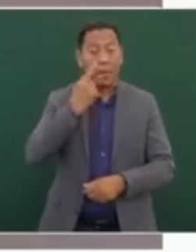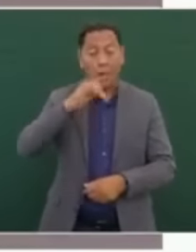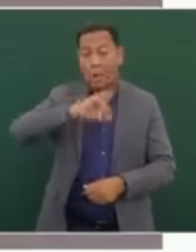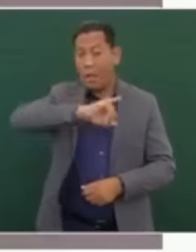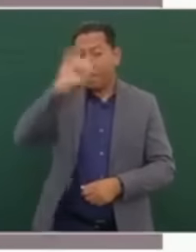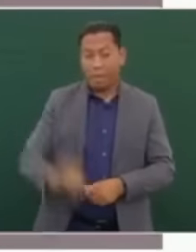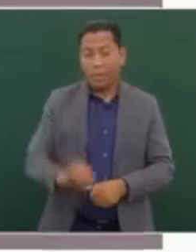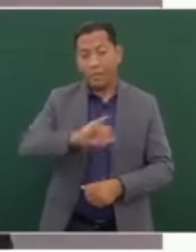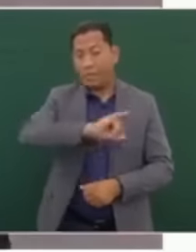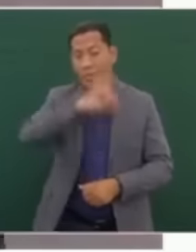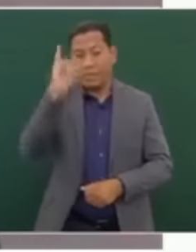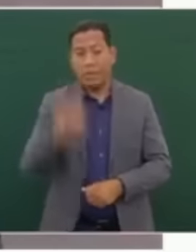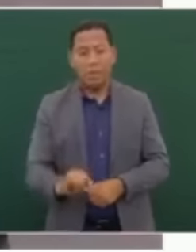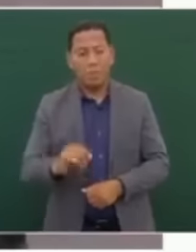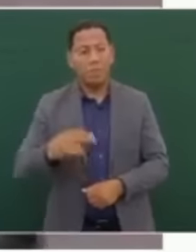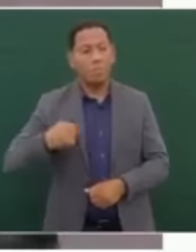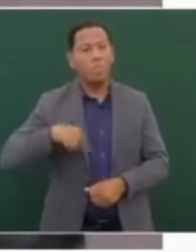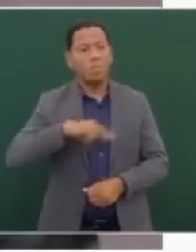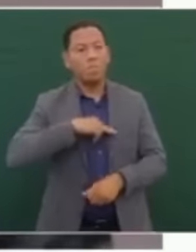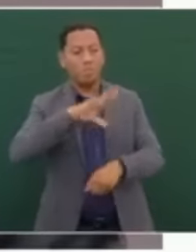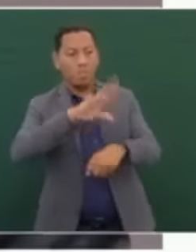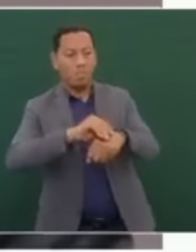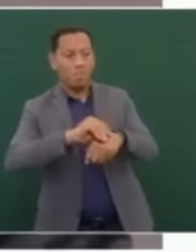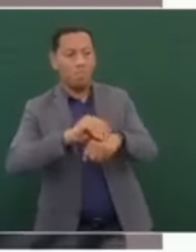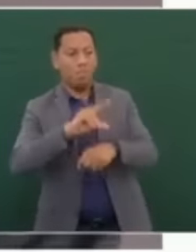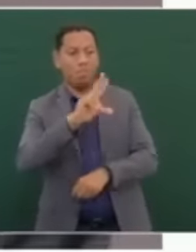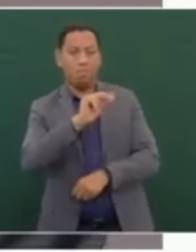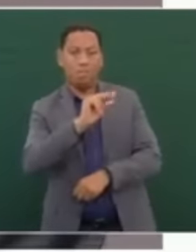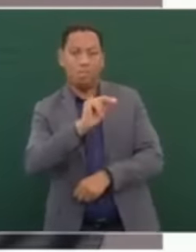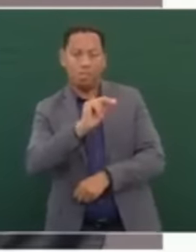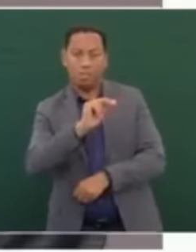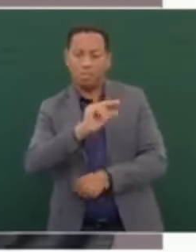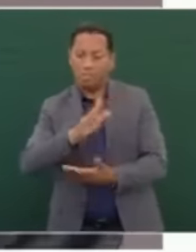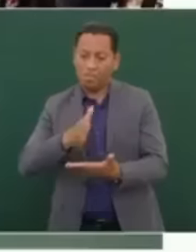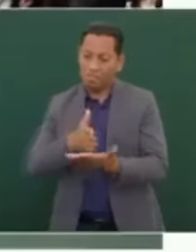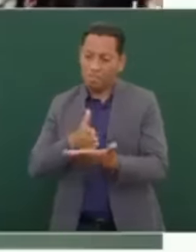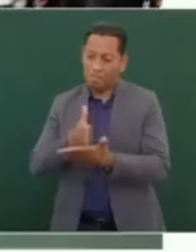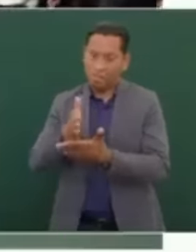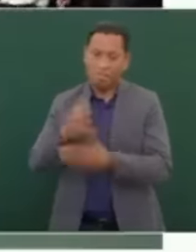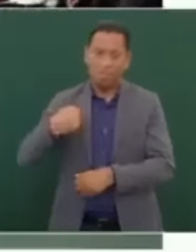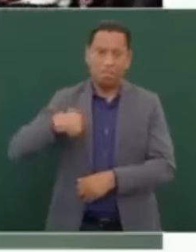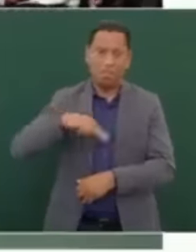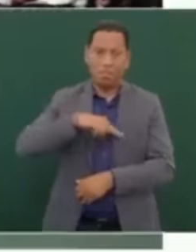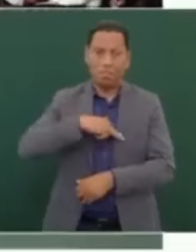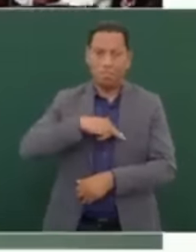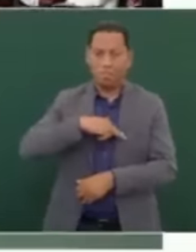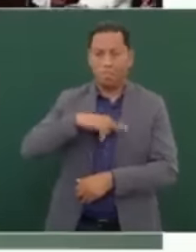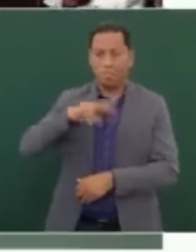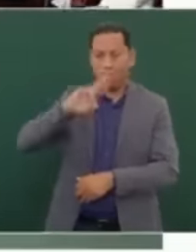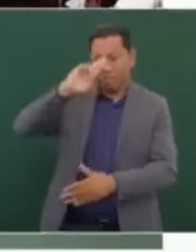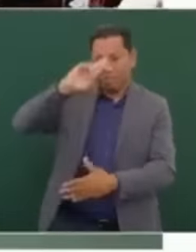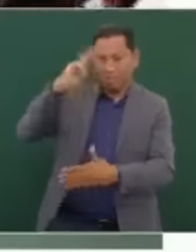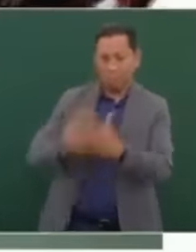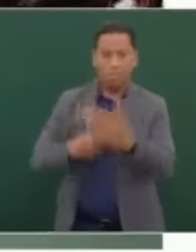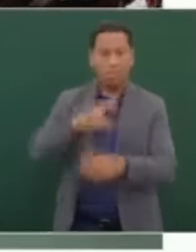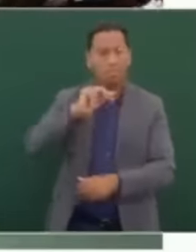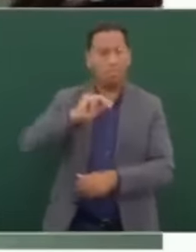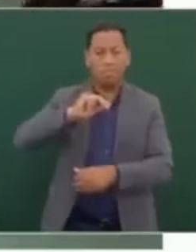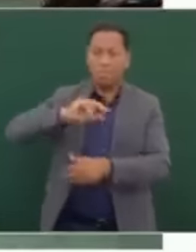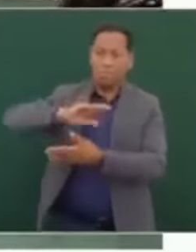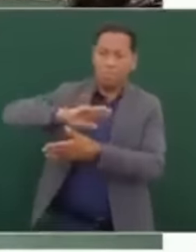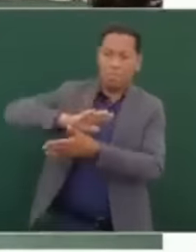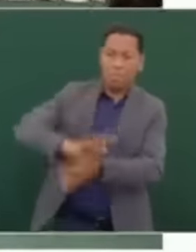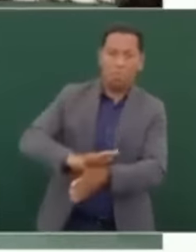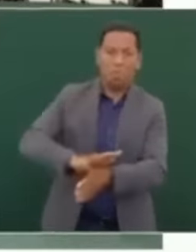jamás permitiremos que violen nuestra soberanía y pisoteen